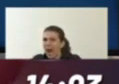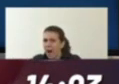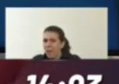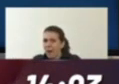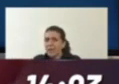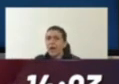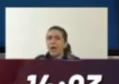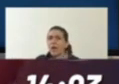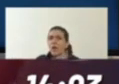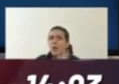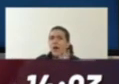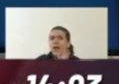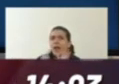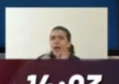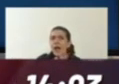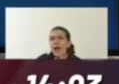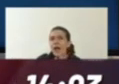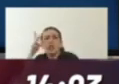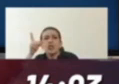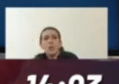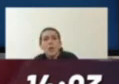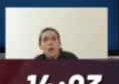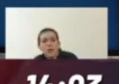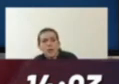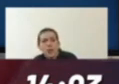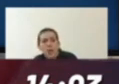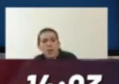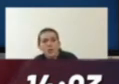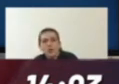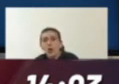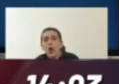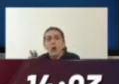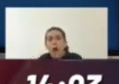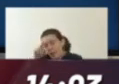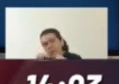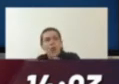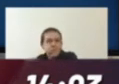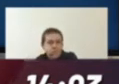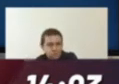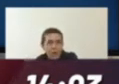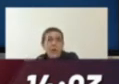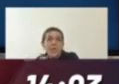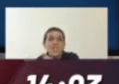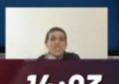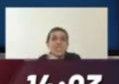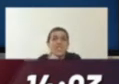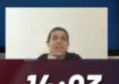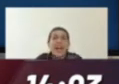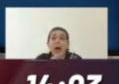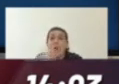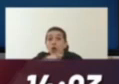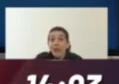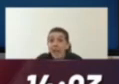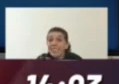68% más o menos de camas ocupadas y el GBA el 62%. Esto quiere